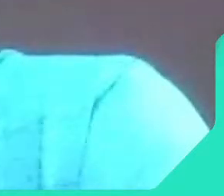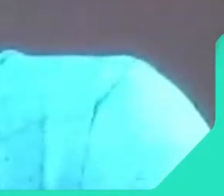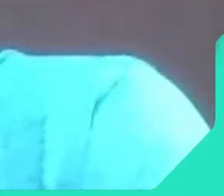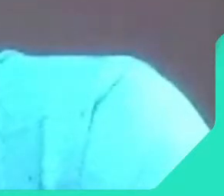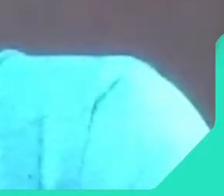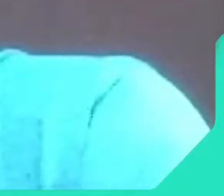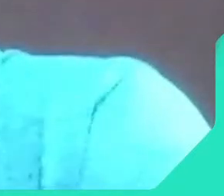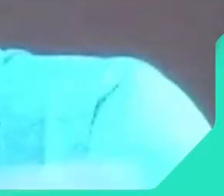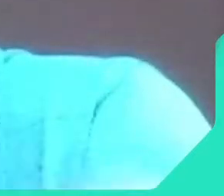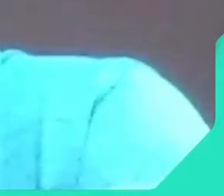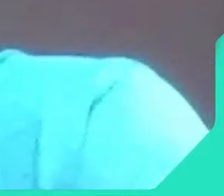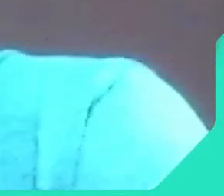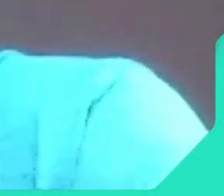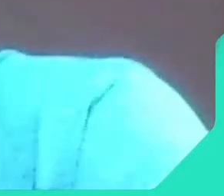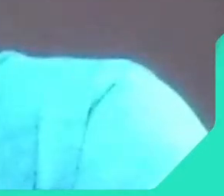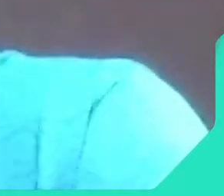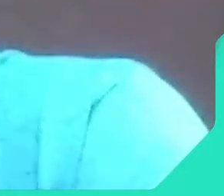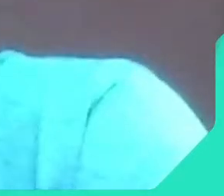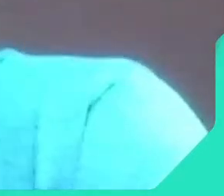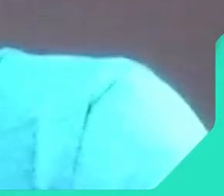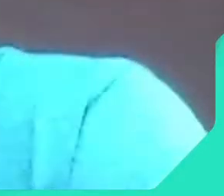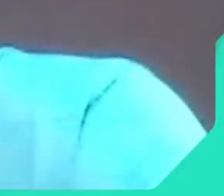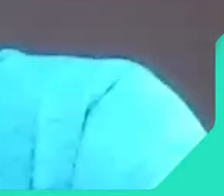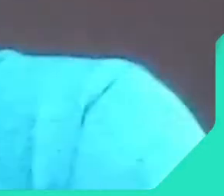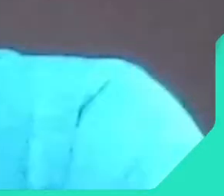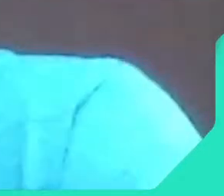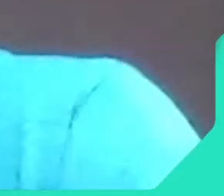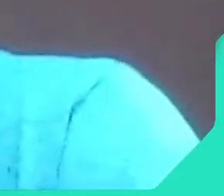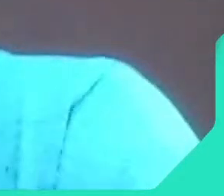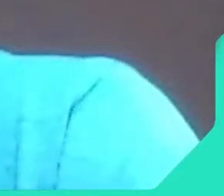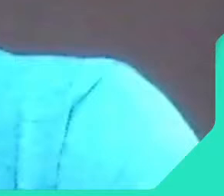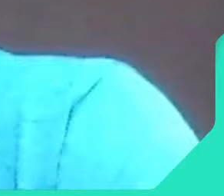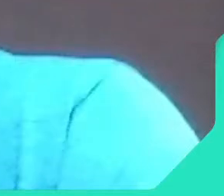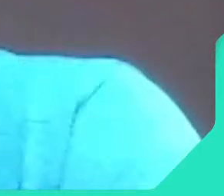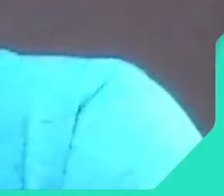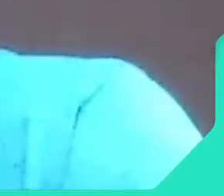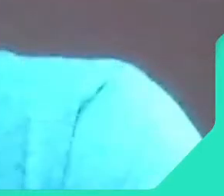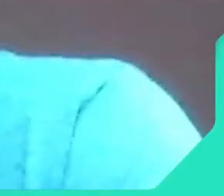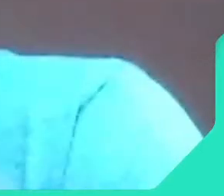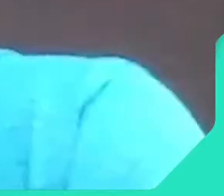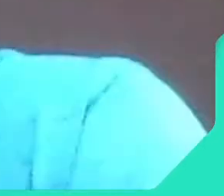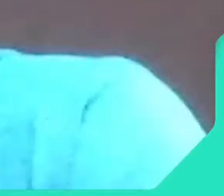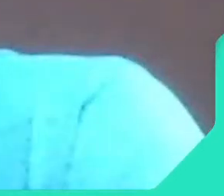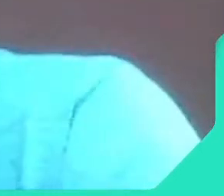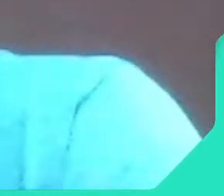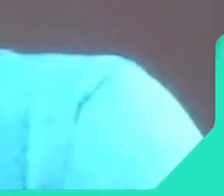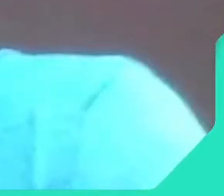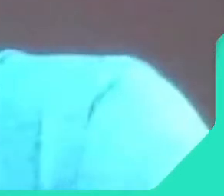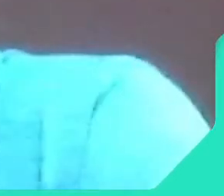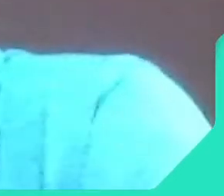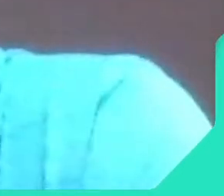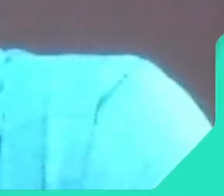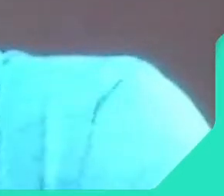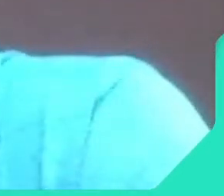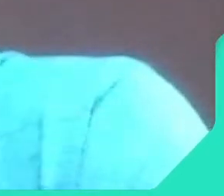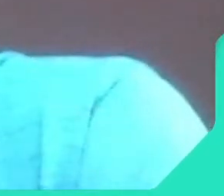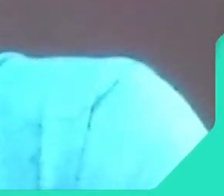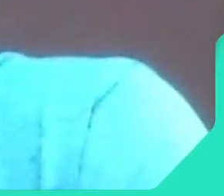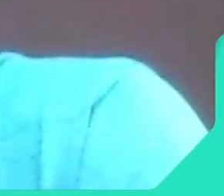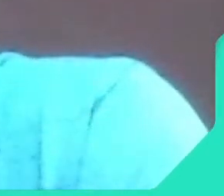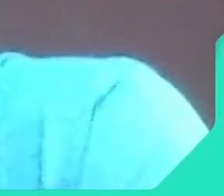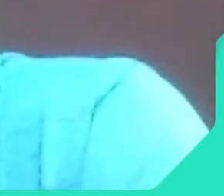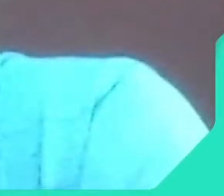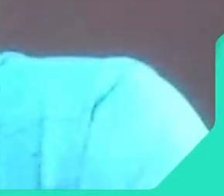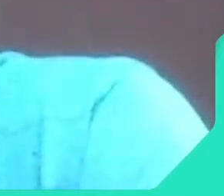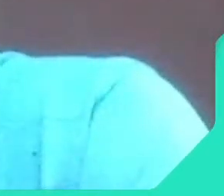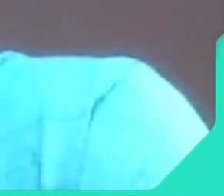Ciencias Exactas, o tal vez haya venido siguiendo todas las jornadas porque tal vez tiene un abanico un poco más amplio de intereses, lo